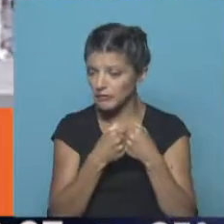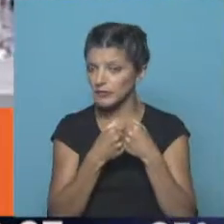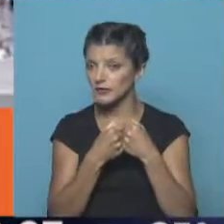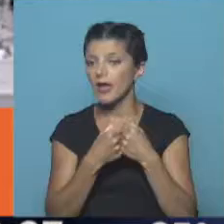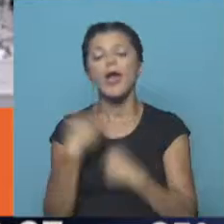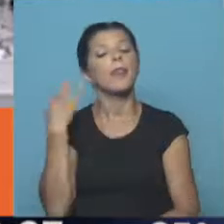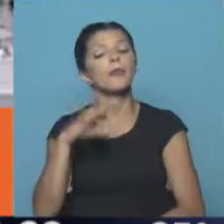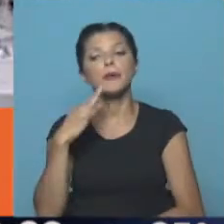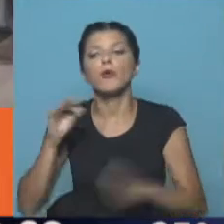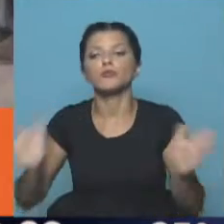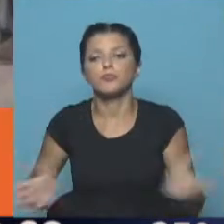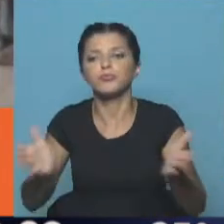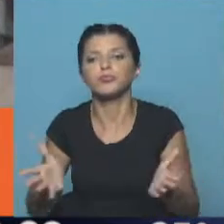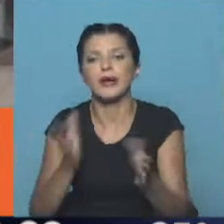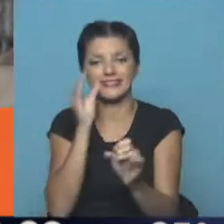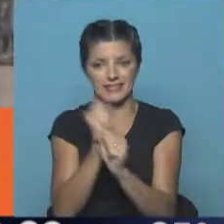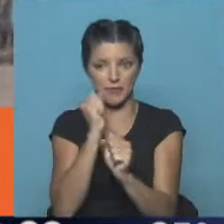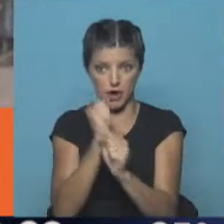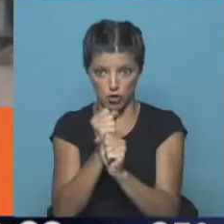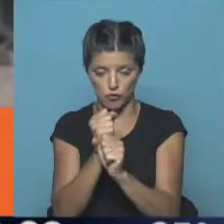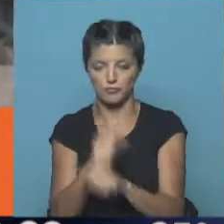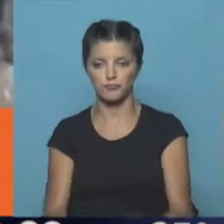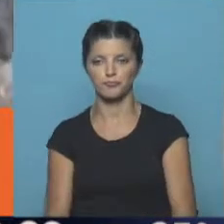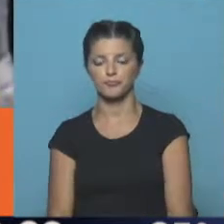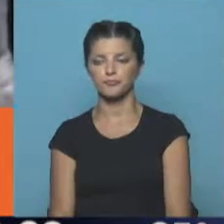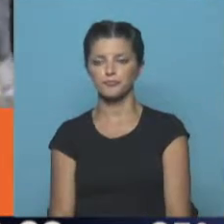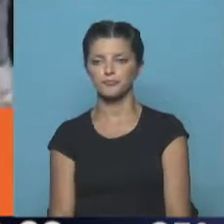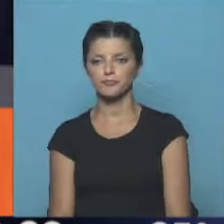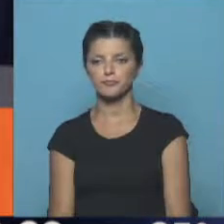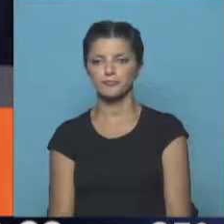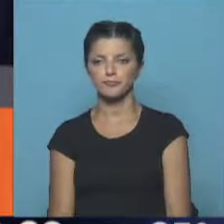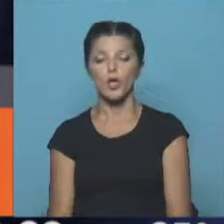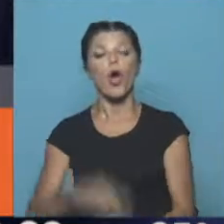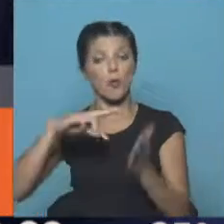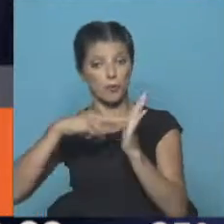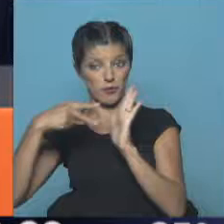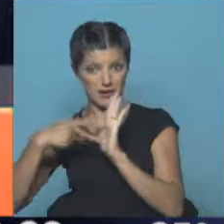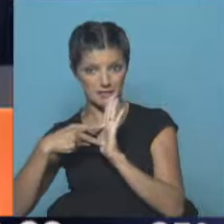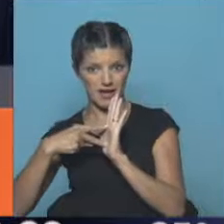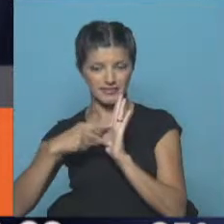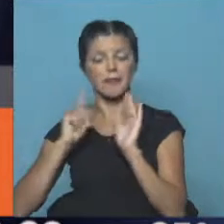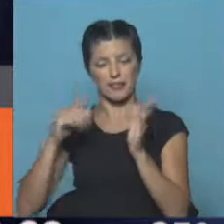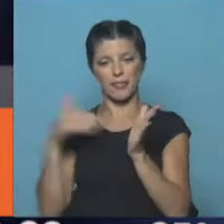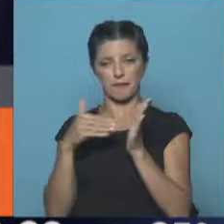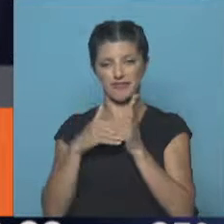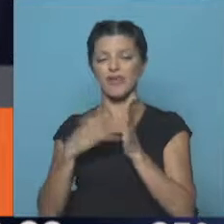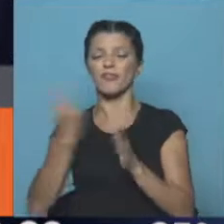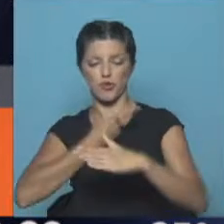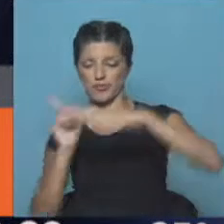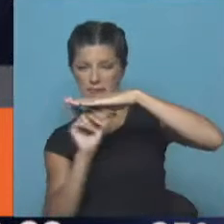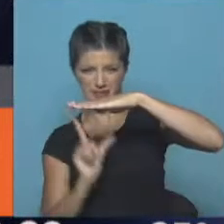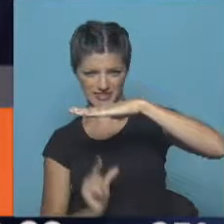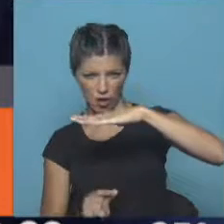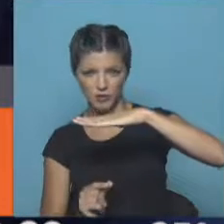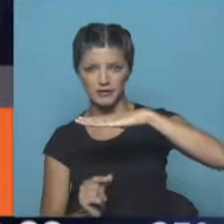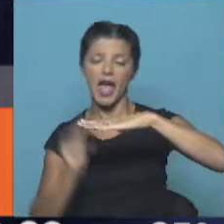que generar trabajo. Los problemas es parte de nuestra ubicación geográfica, aislamiento, los